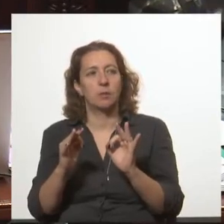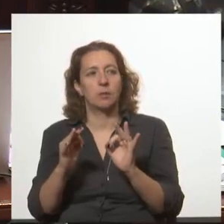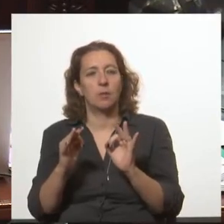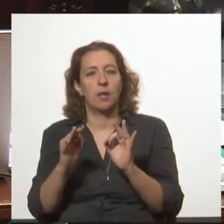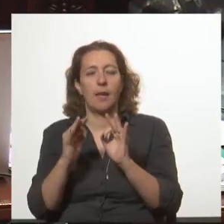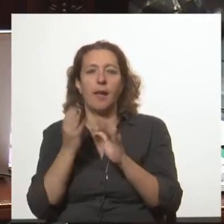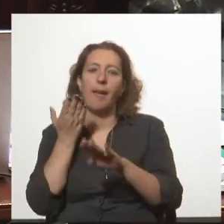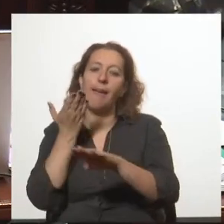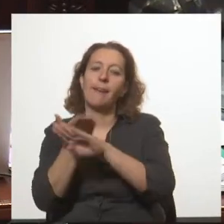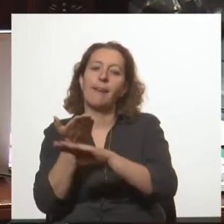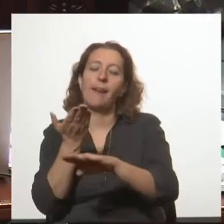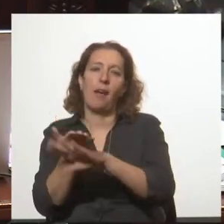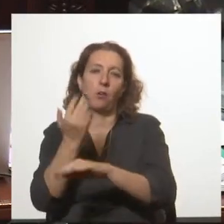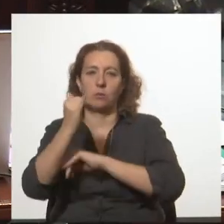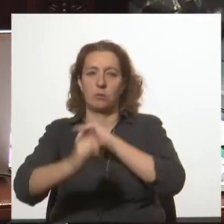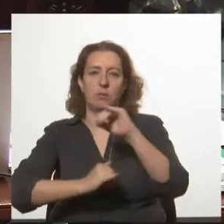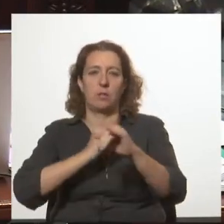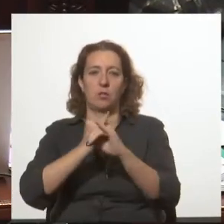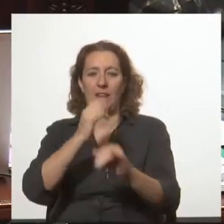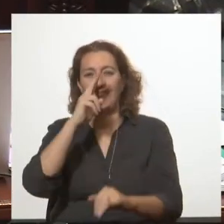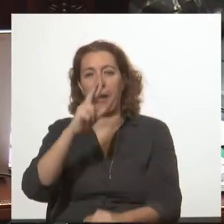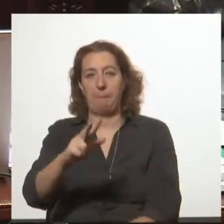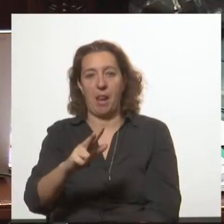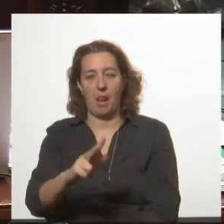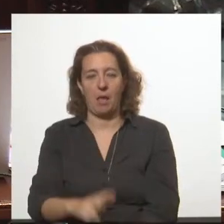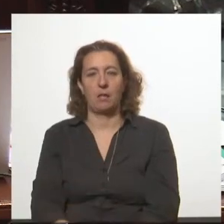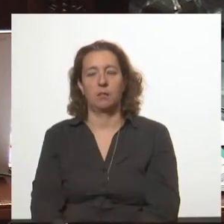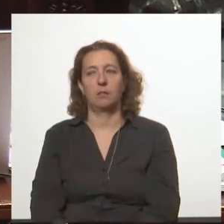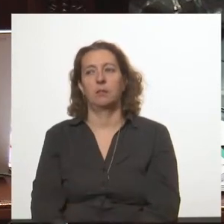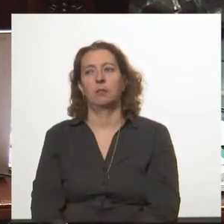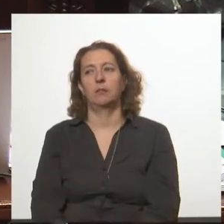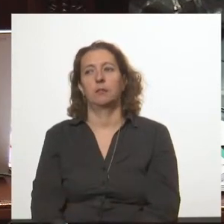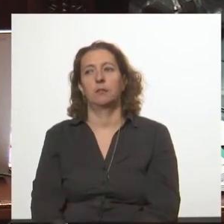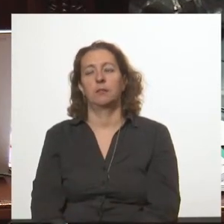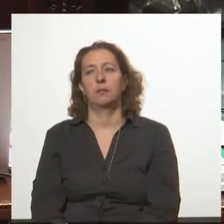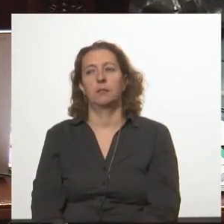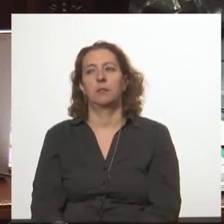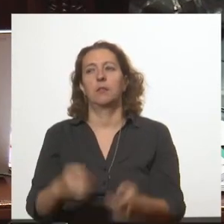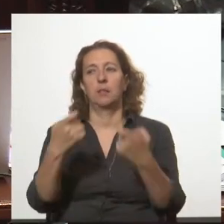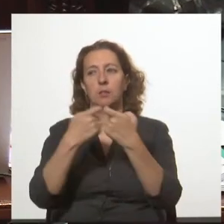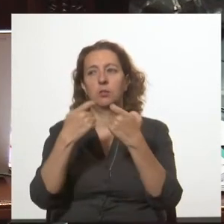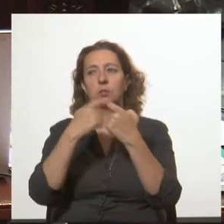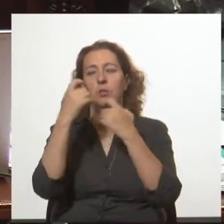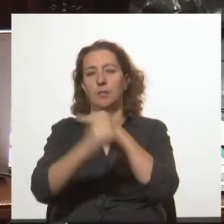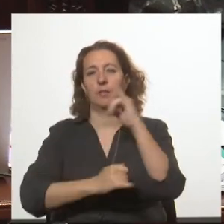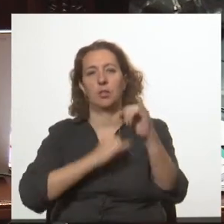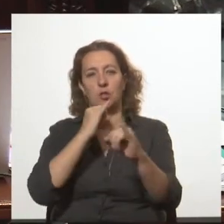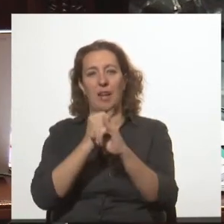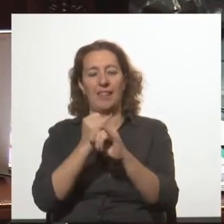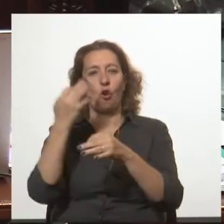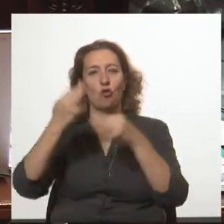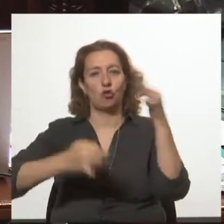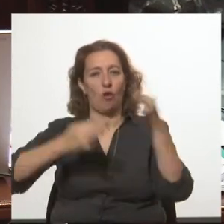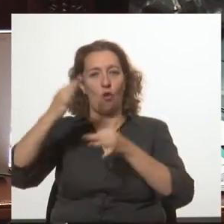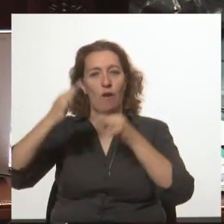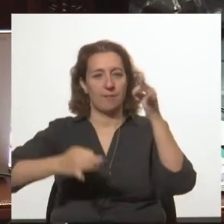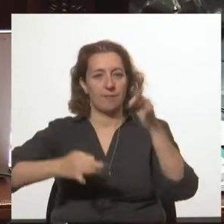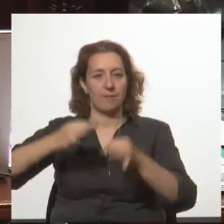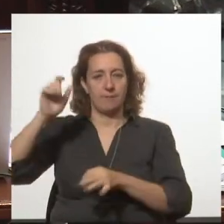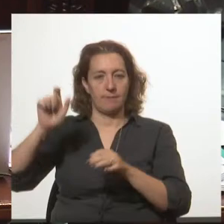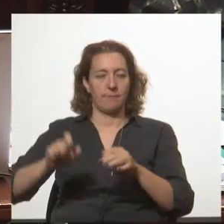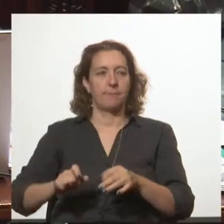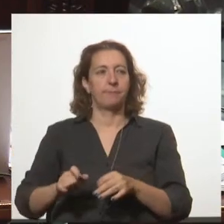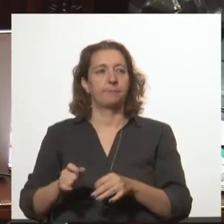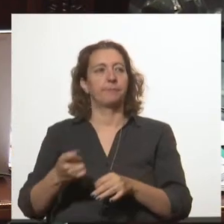cargos internacionales 3000 de la asociación internacional de contadores y a las